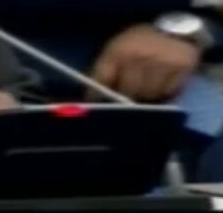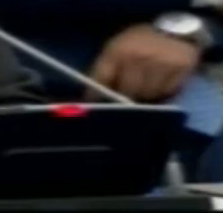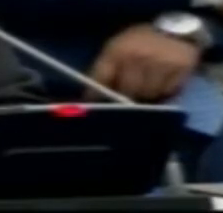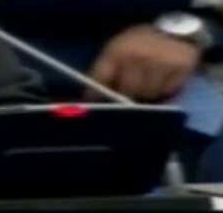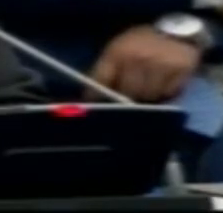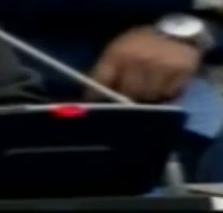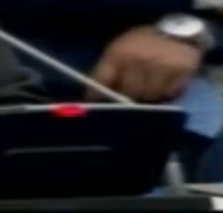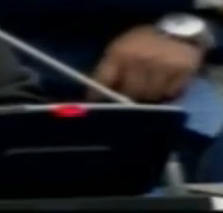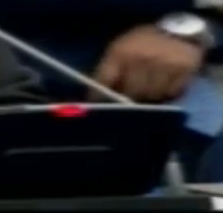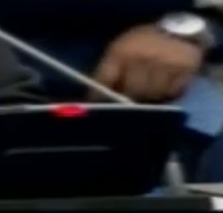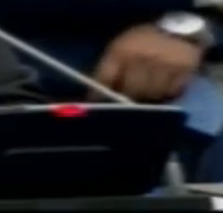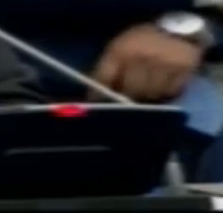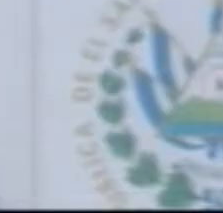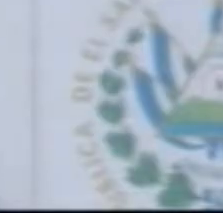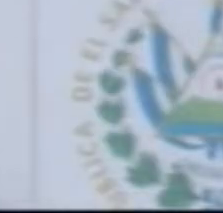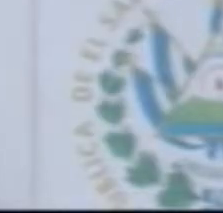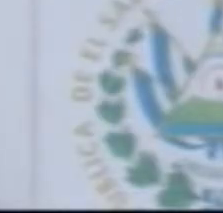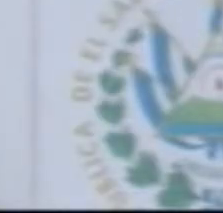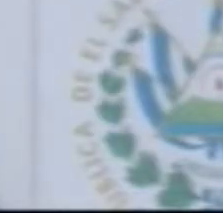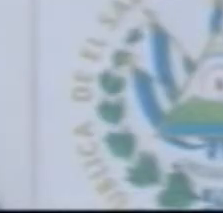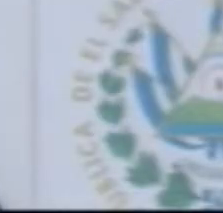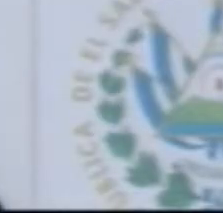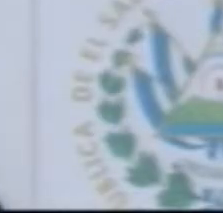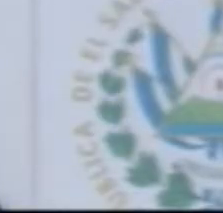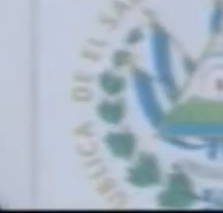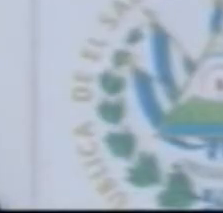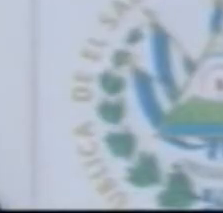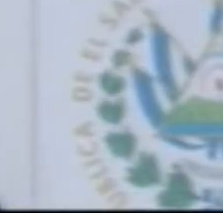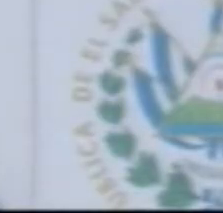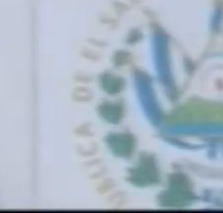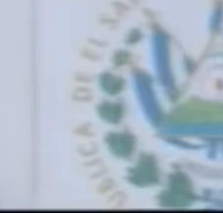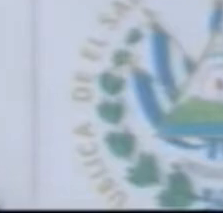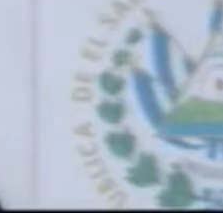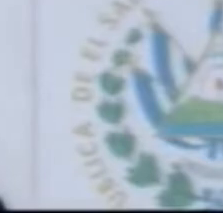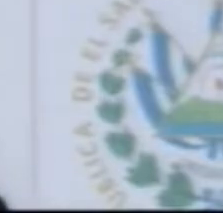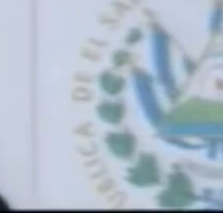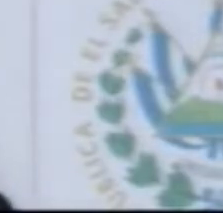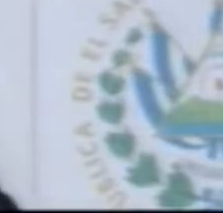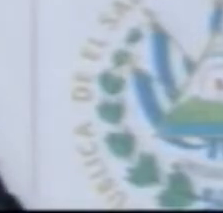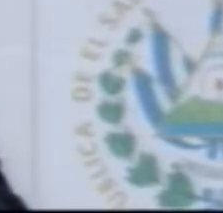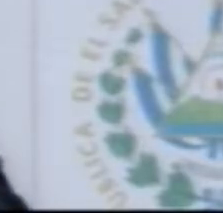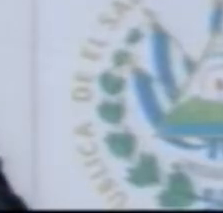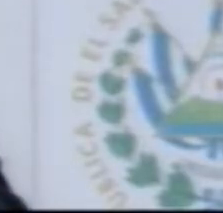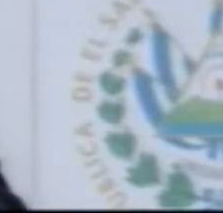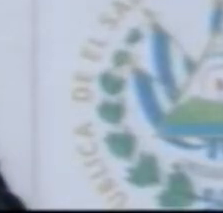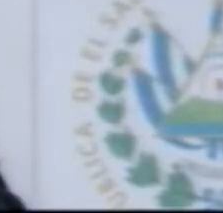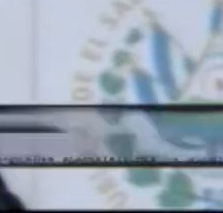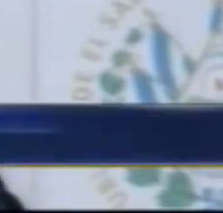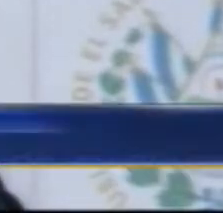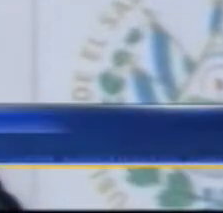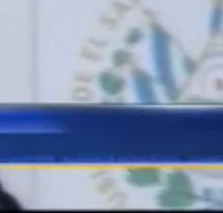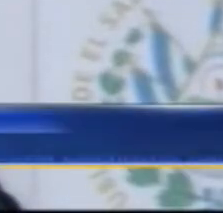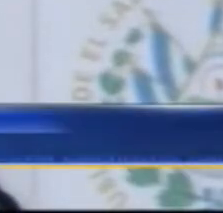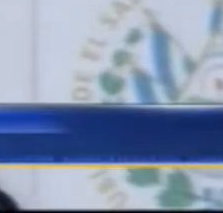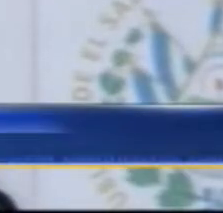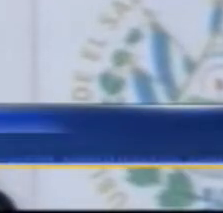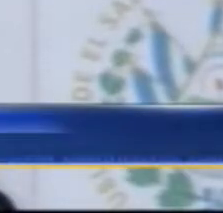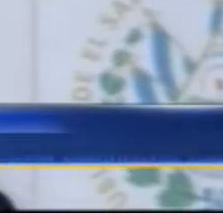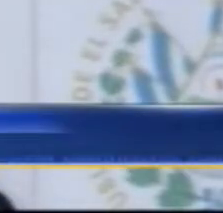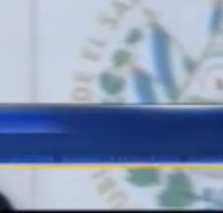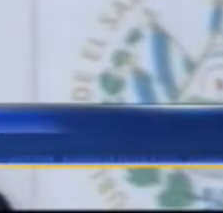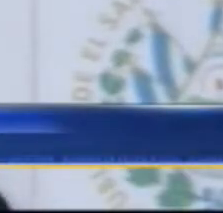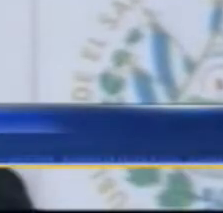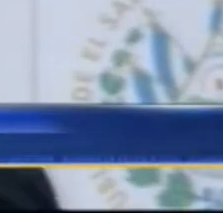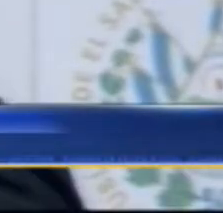le serán leídas. Bienvenido. Muy bien, muy buenas tardes, gracias. Muy buenas tardes a todos los presentes. Estoy